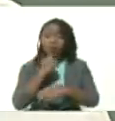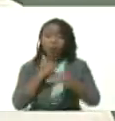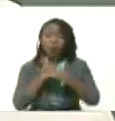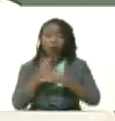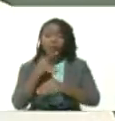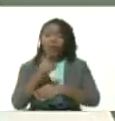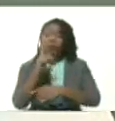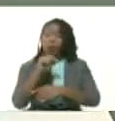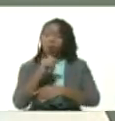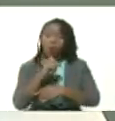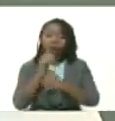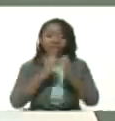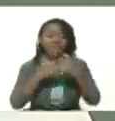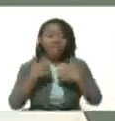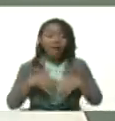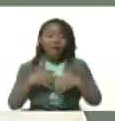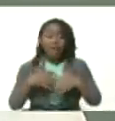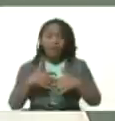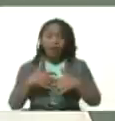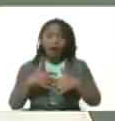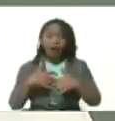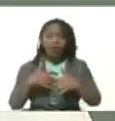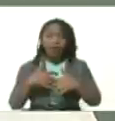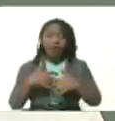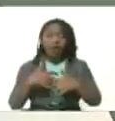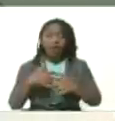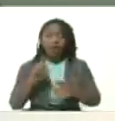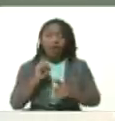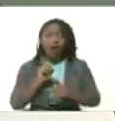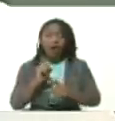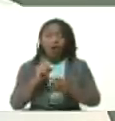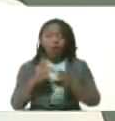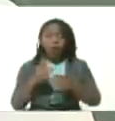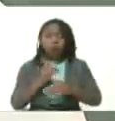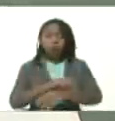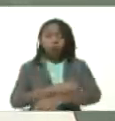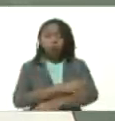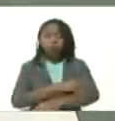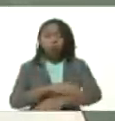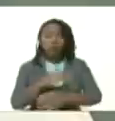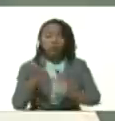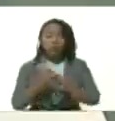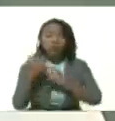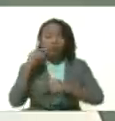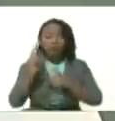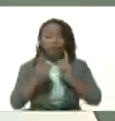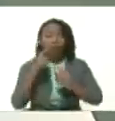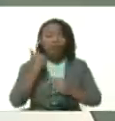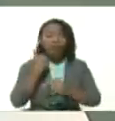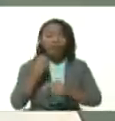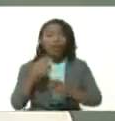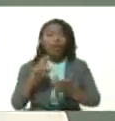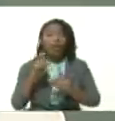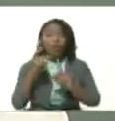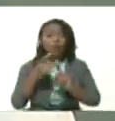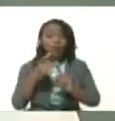que no tenemos plantas bihormonales y también para enfermedades catastróficas como lamentablemente SIDA, cáncer,